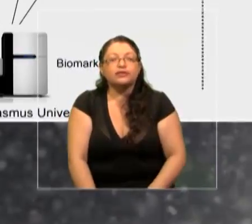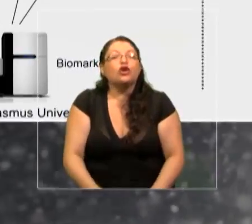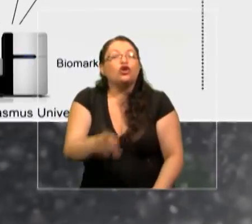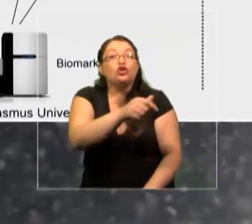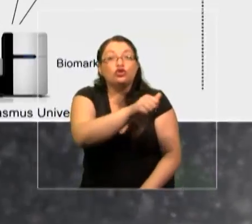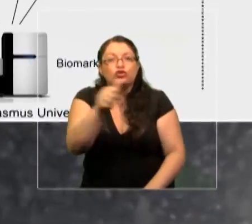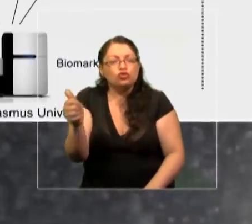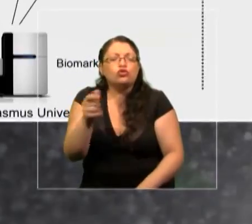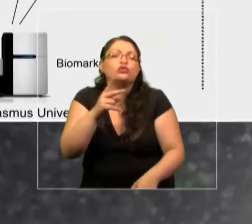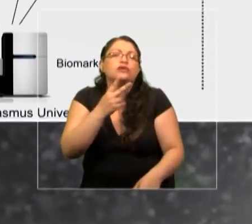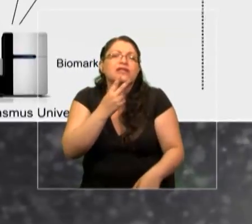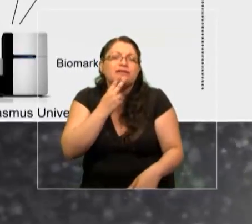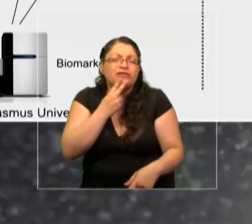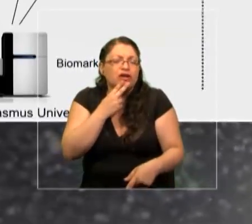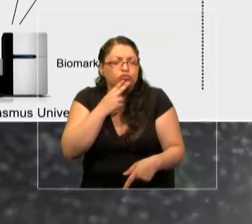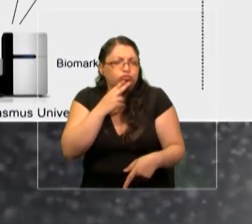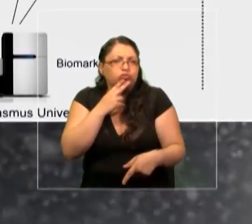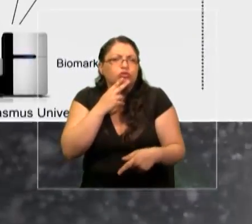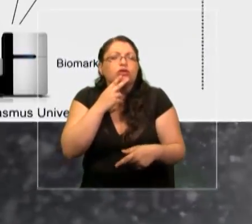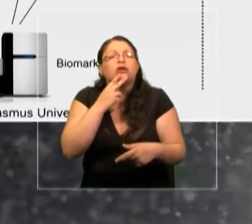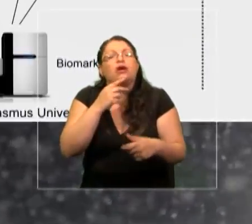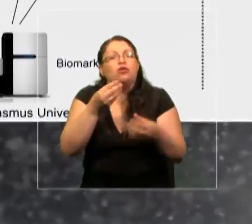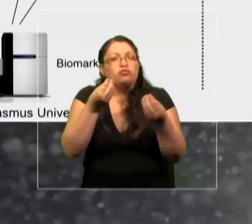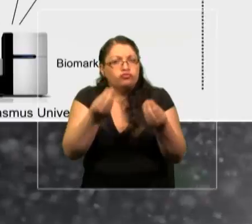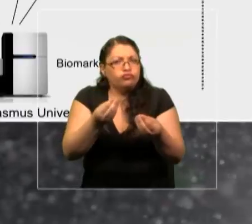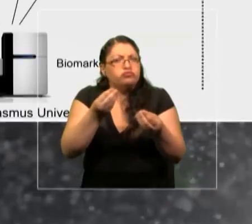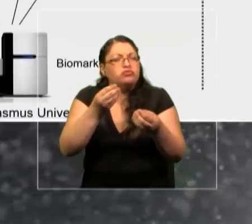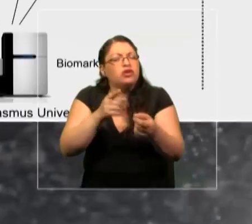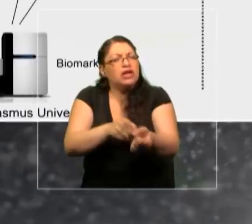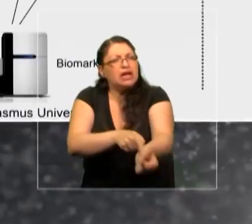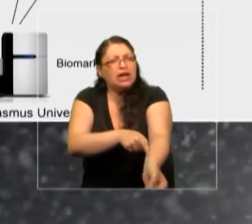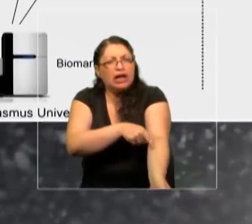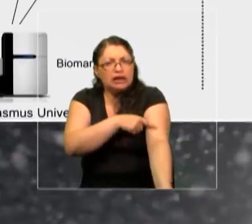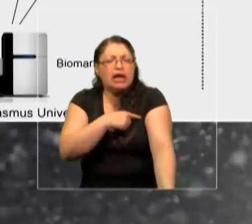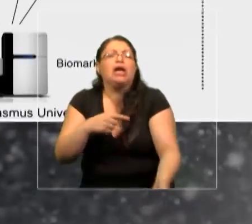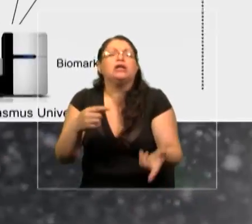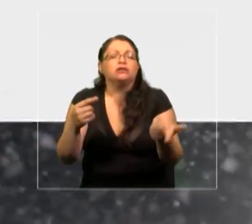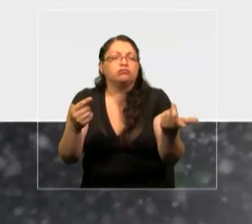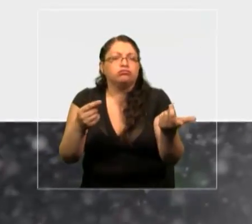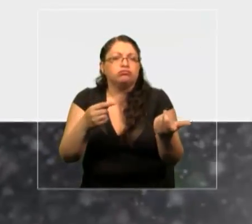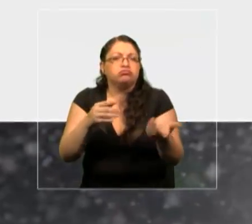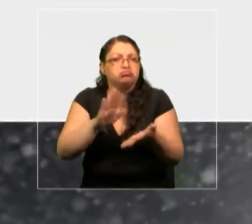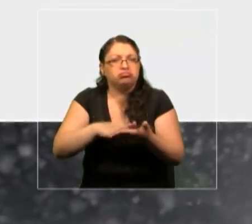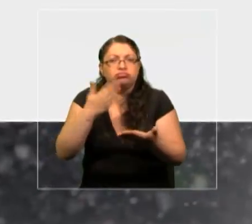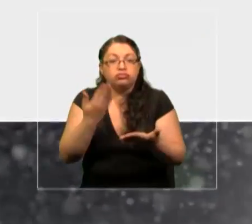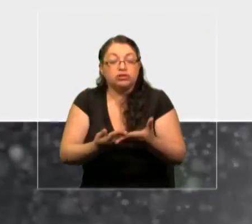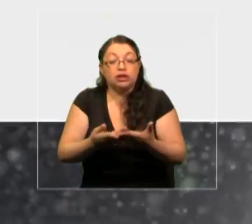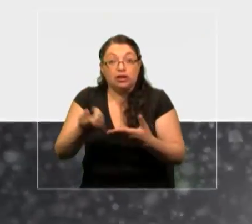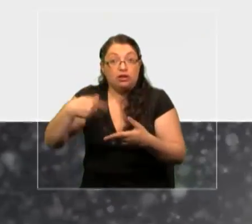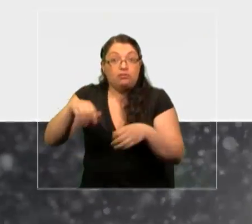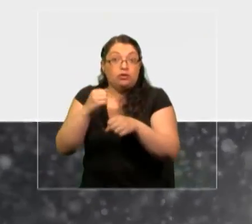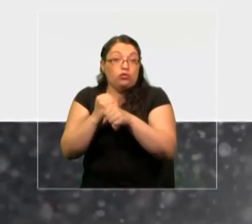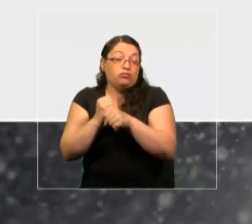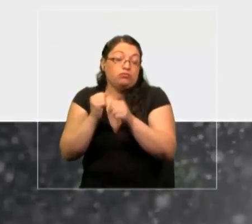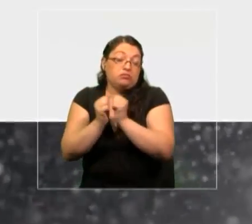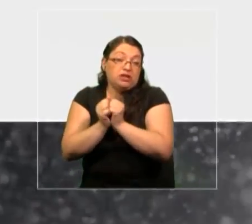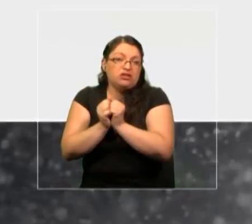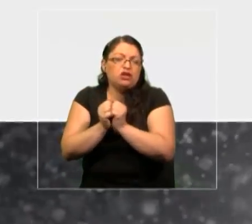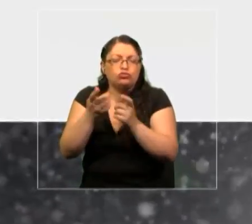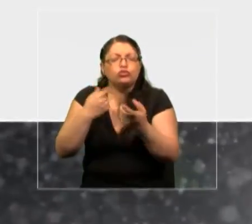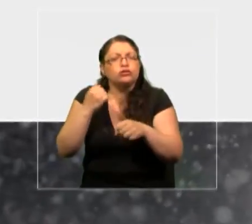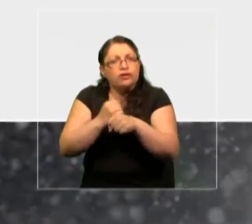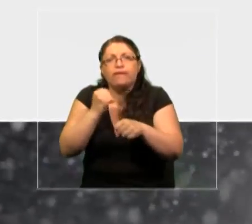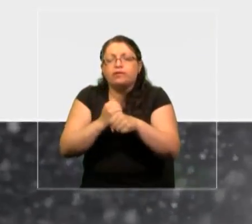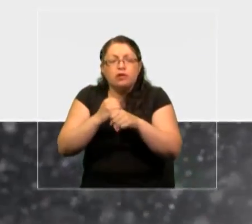vida buena, larga y saludable. Y eso es lo que nuestros colegas hemos trabajado para reunir estos datos